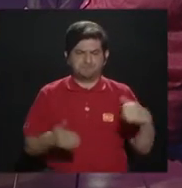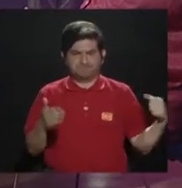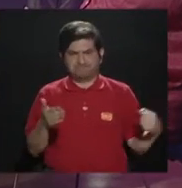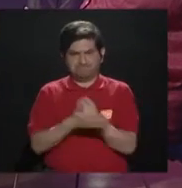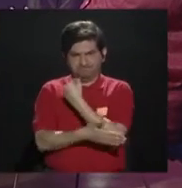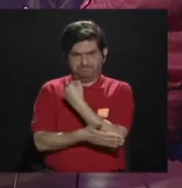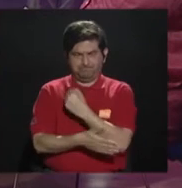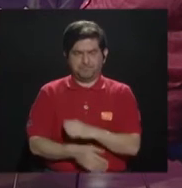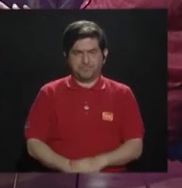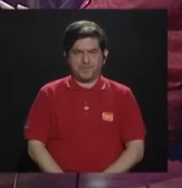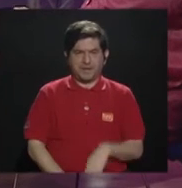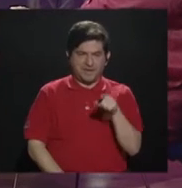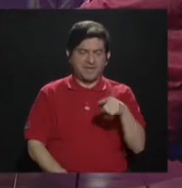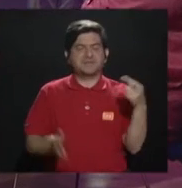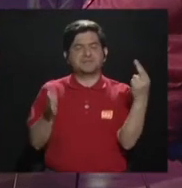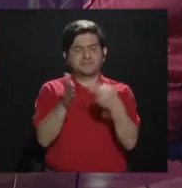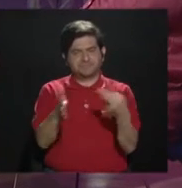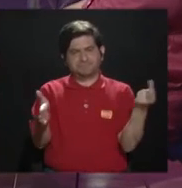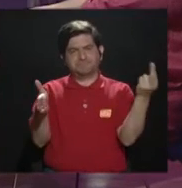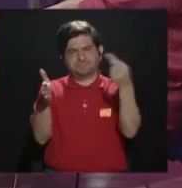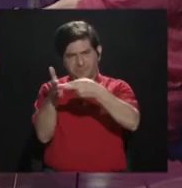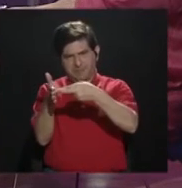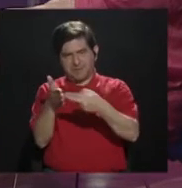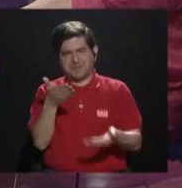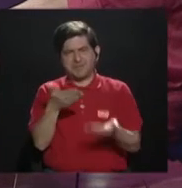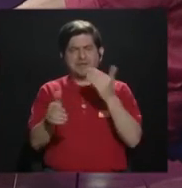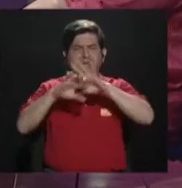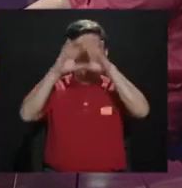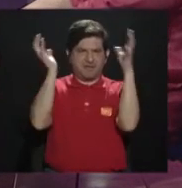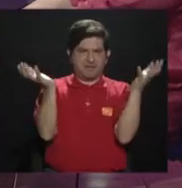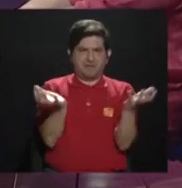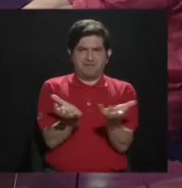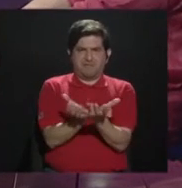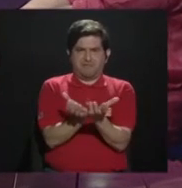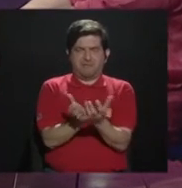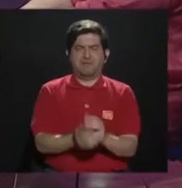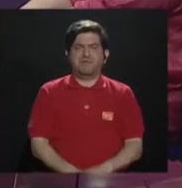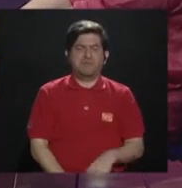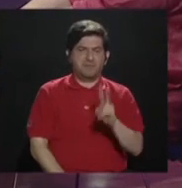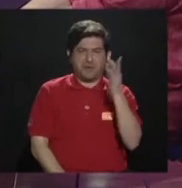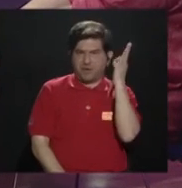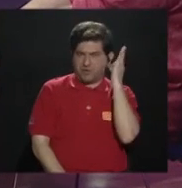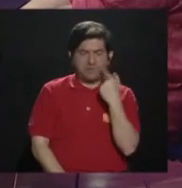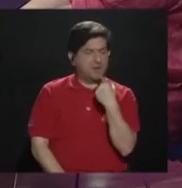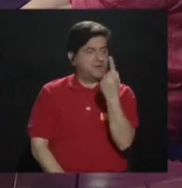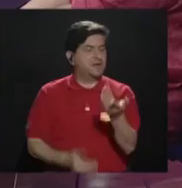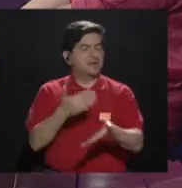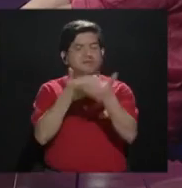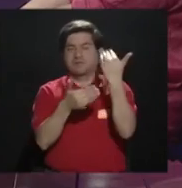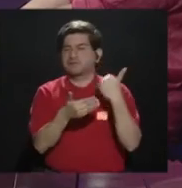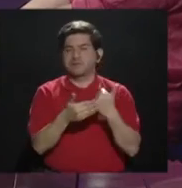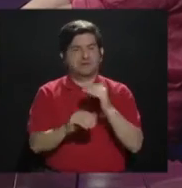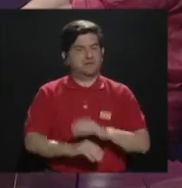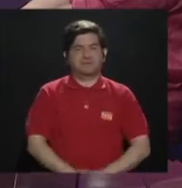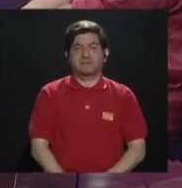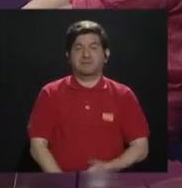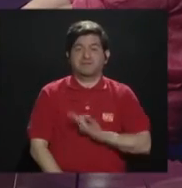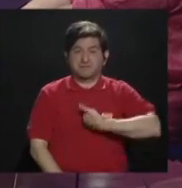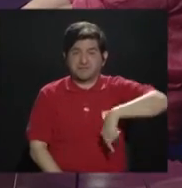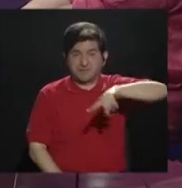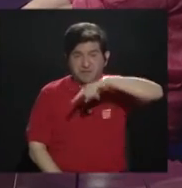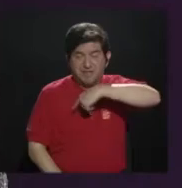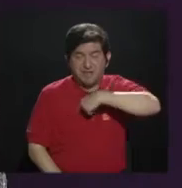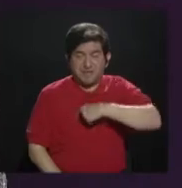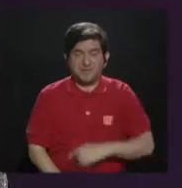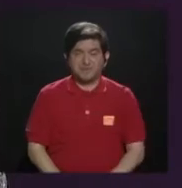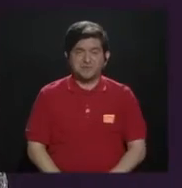Lamentablemente es una reproducción casi global de lo que las compañeras están planteando. A nosotros nos deja